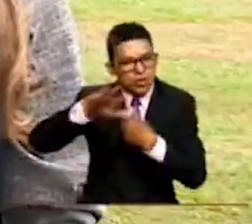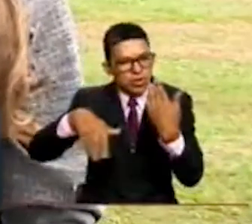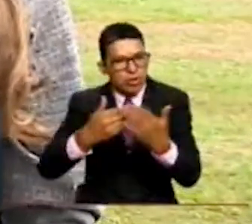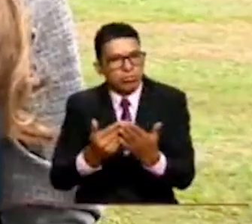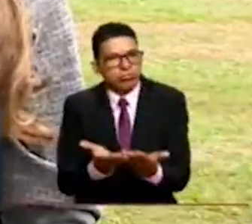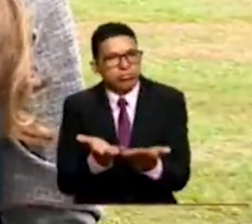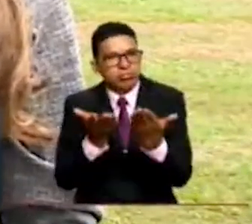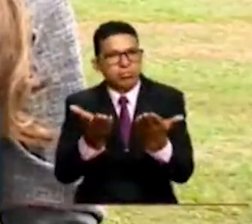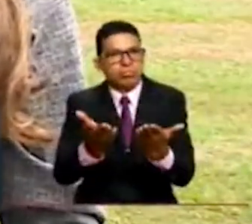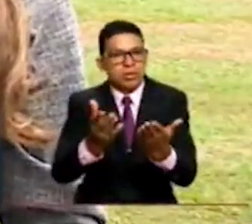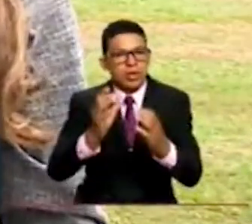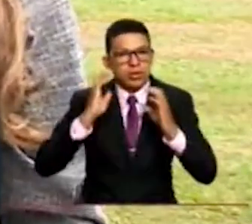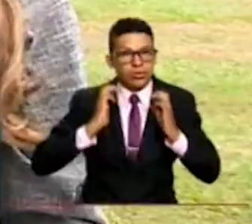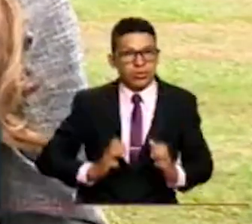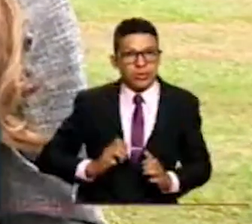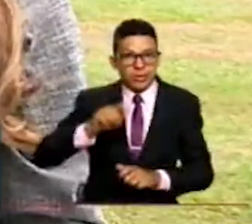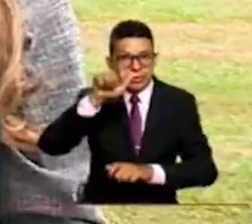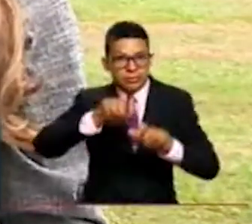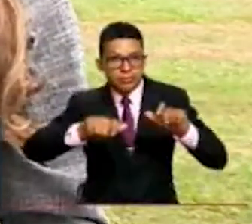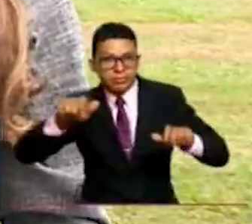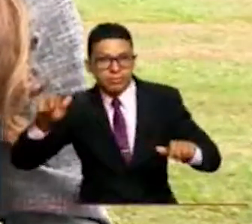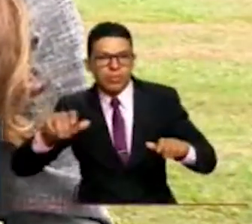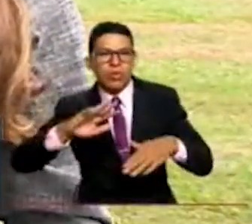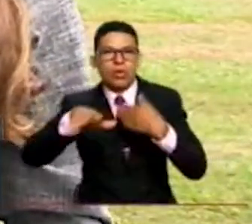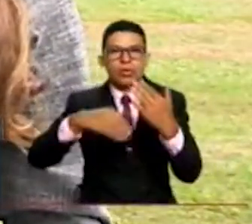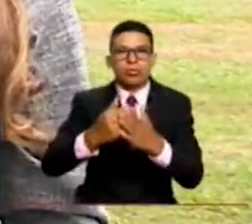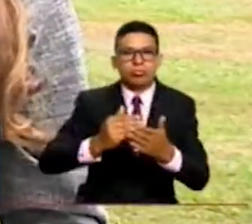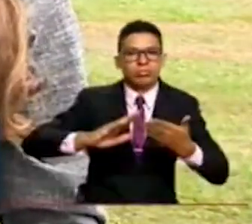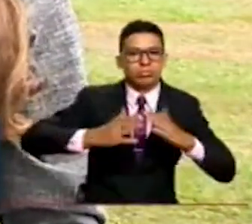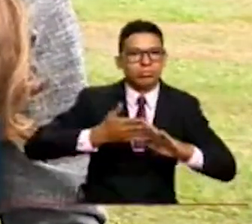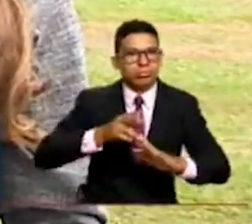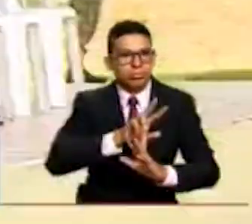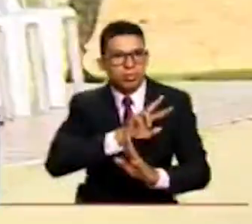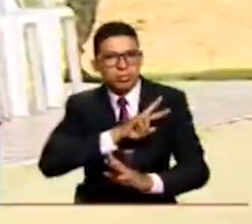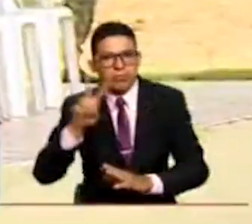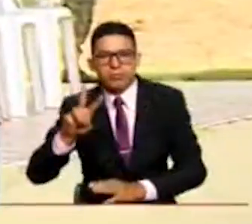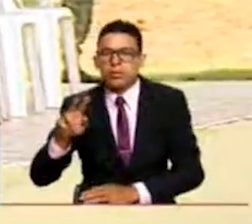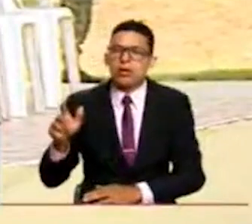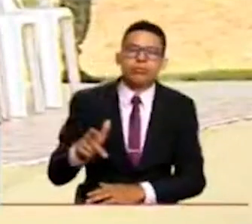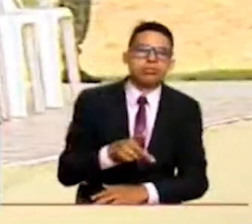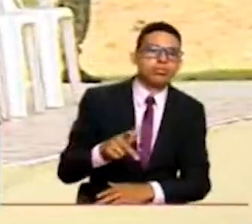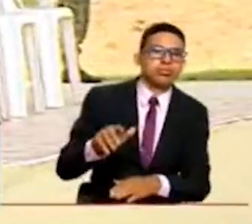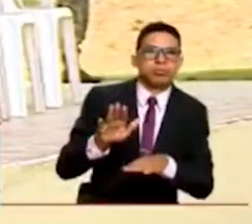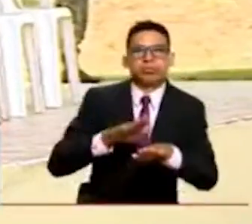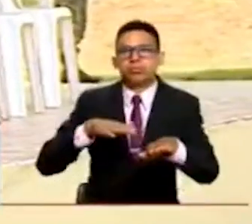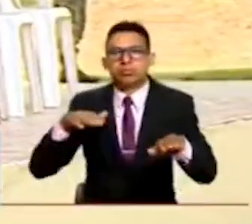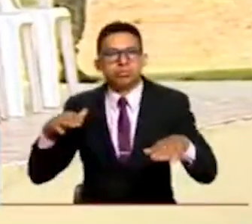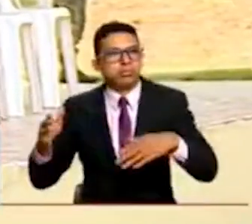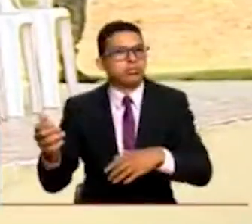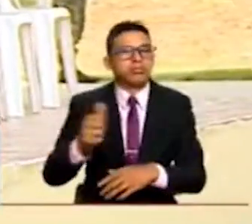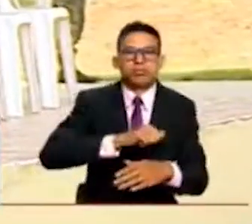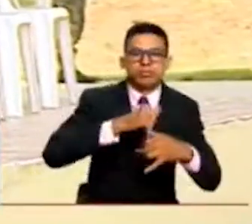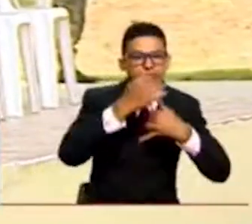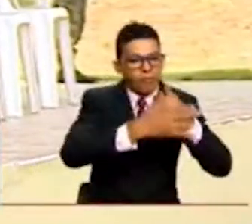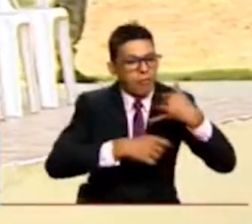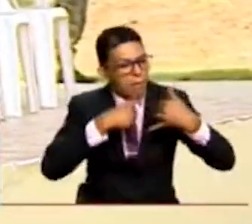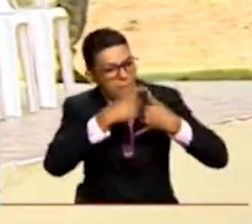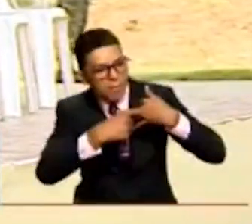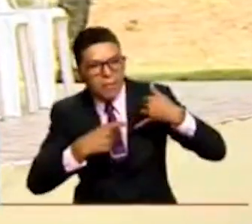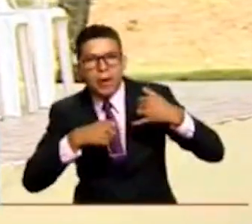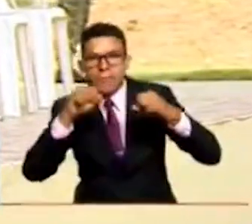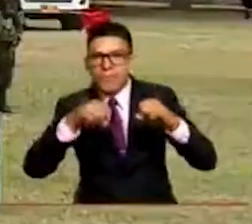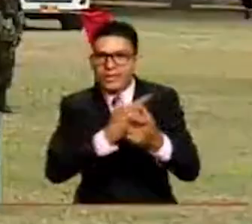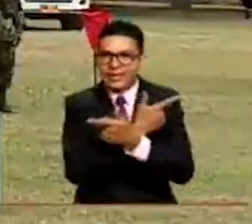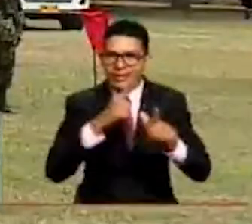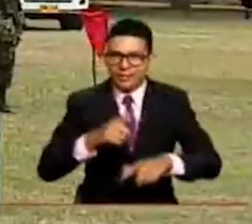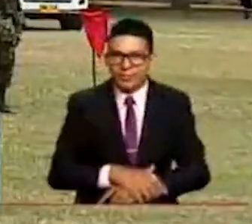porque el pueblo vallecaucano en este caso se sienta seguro, se pueda desplazar por todas sus vidas. Este momento también resalta los esfuerzos de las